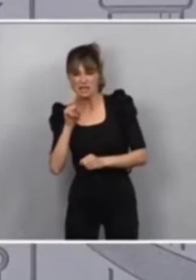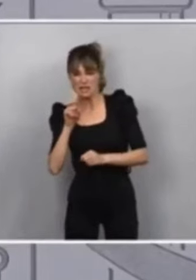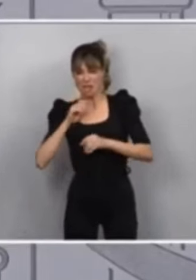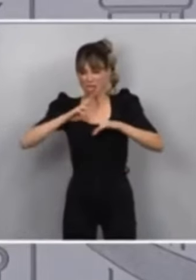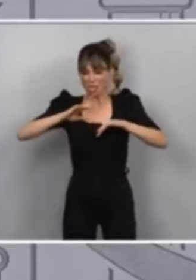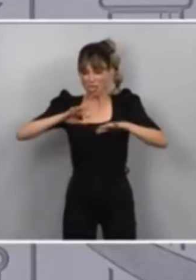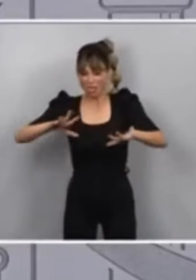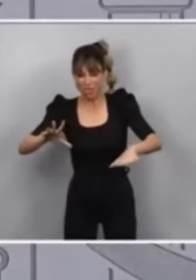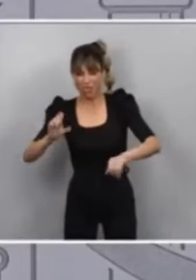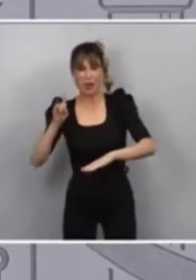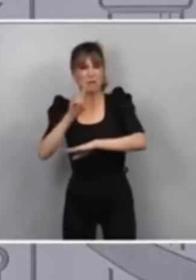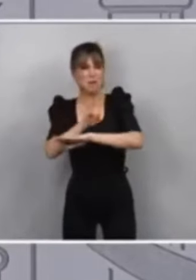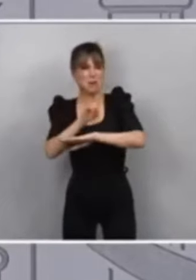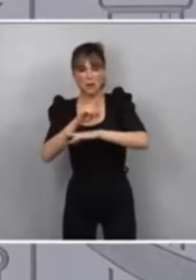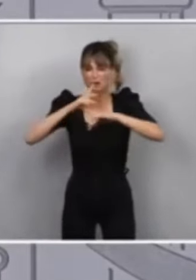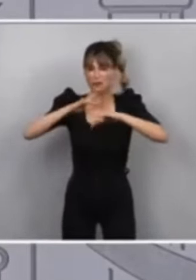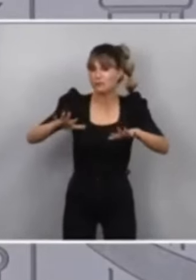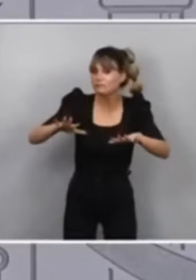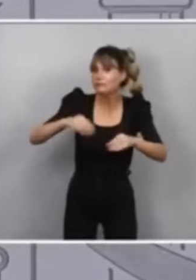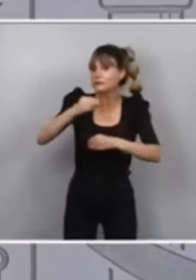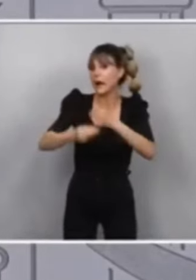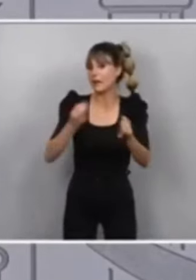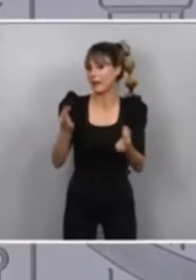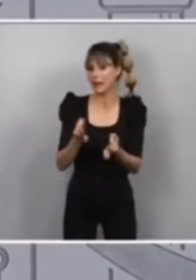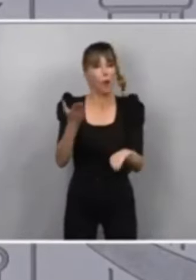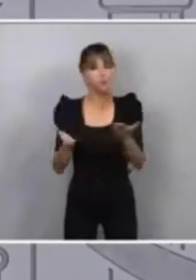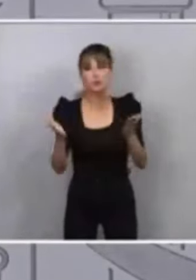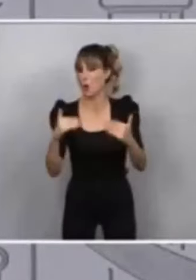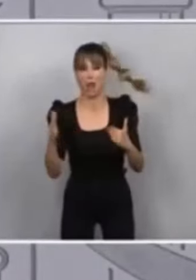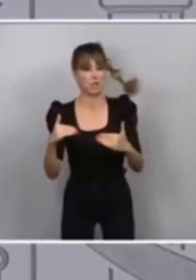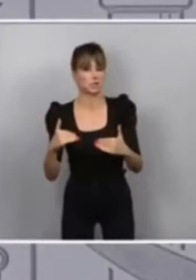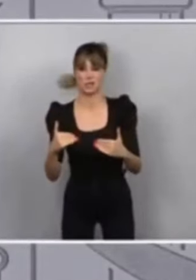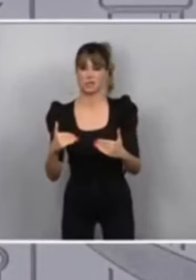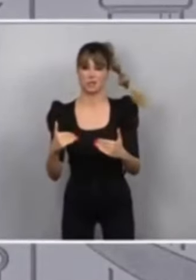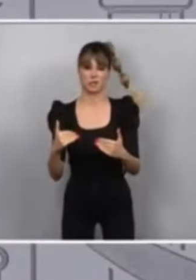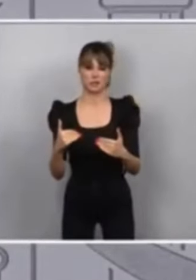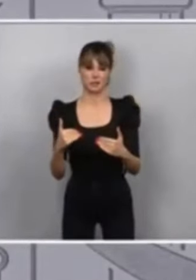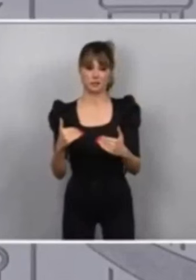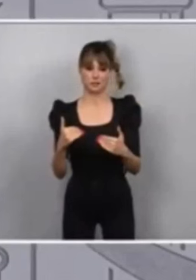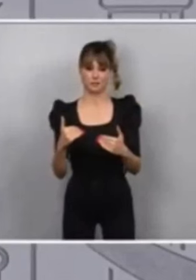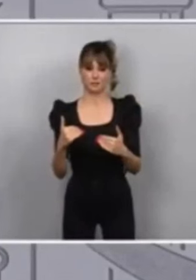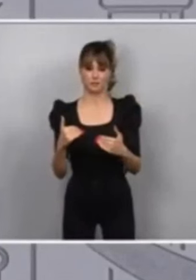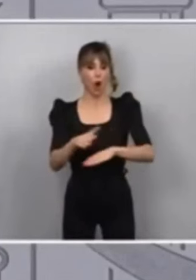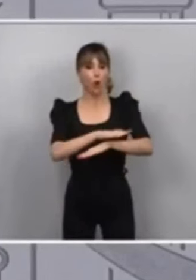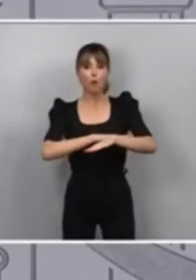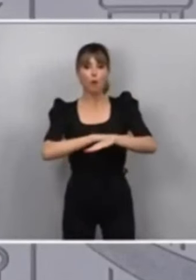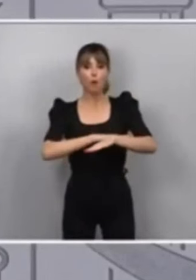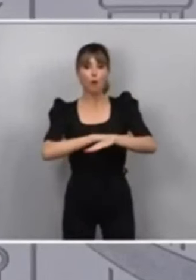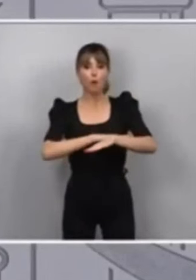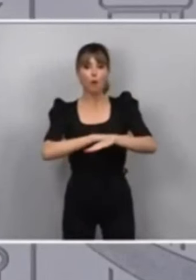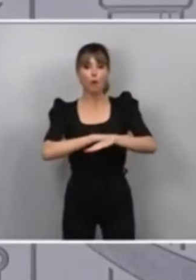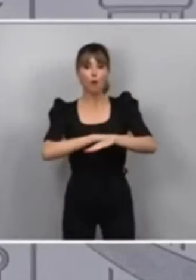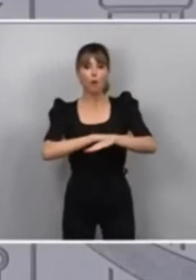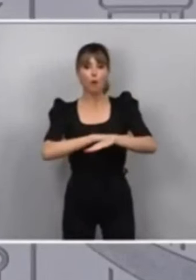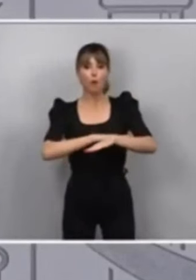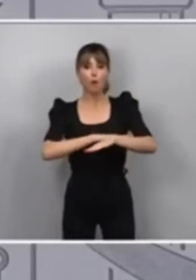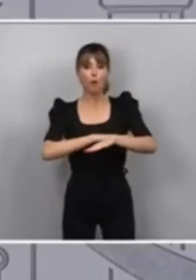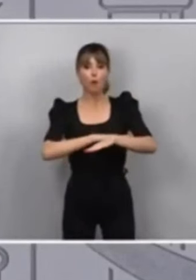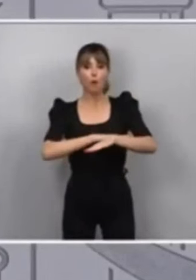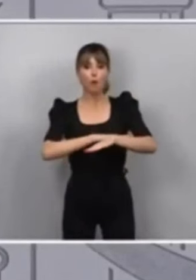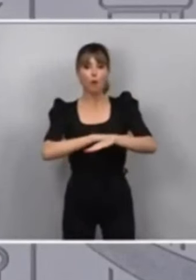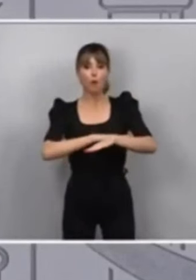de bulos lo que hacen es señalar injustamente bueno todos somos estado si